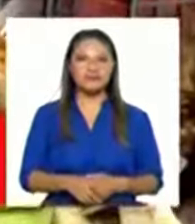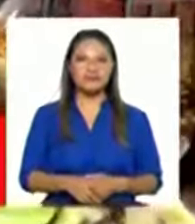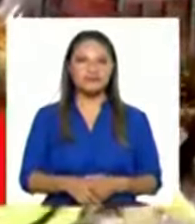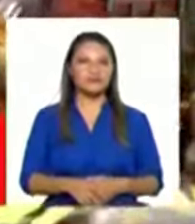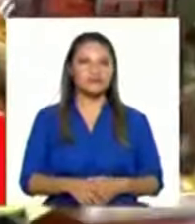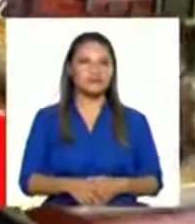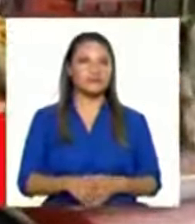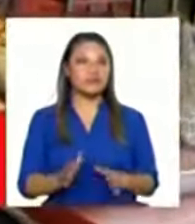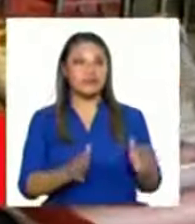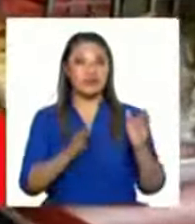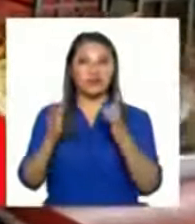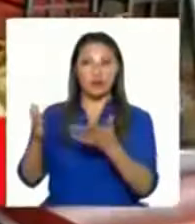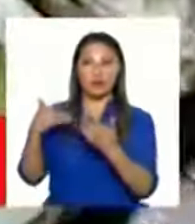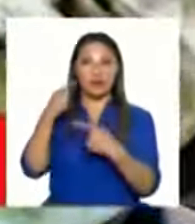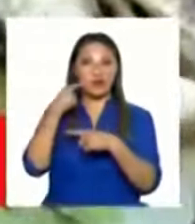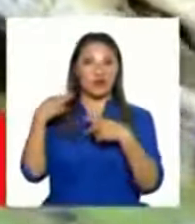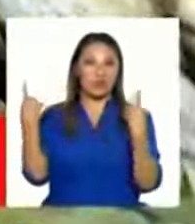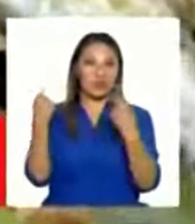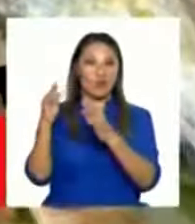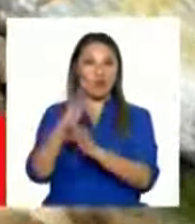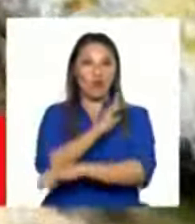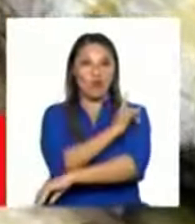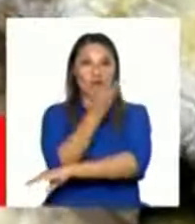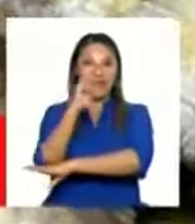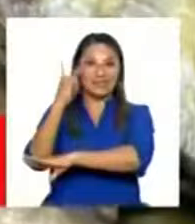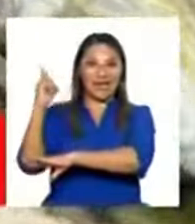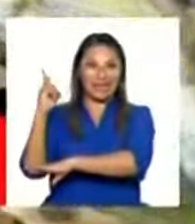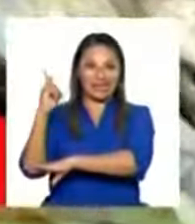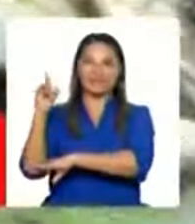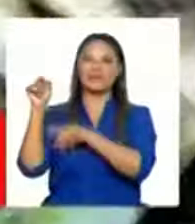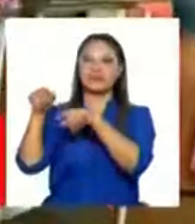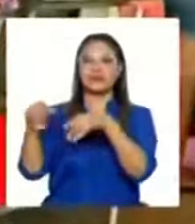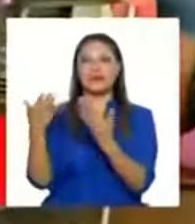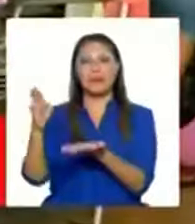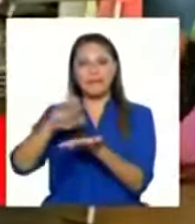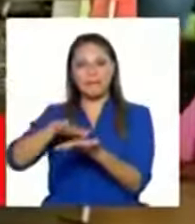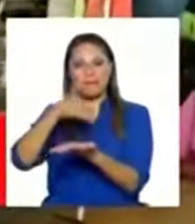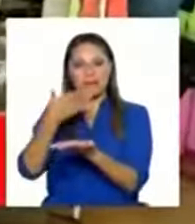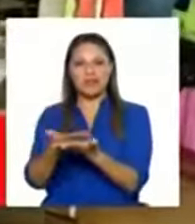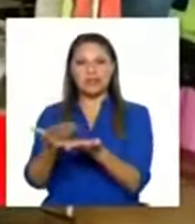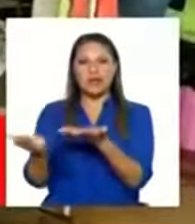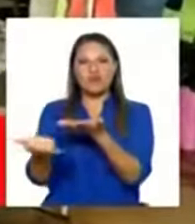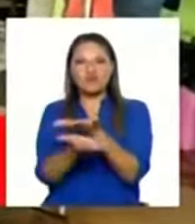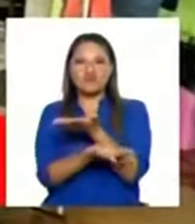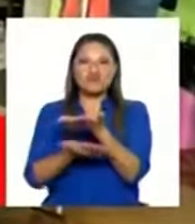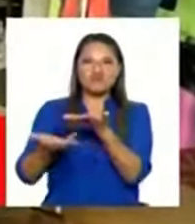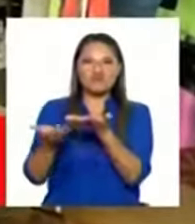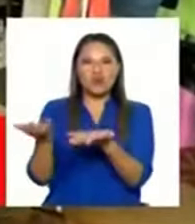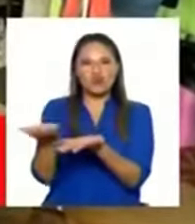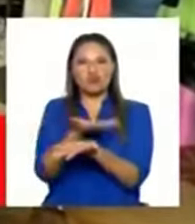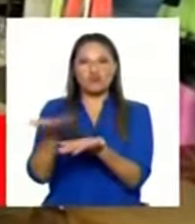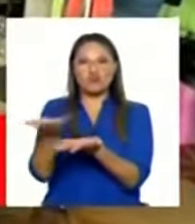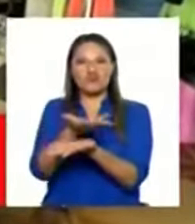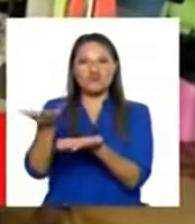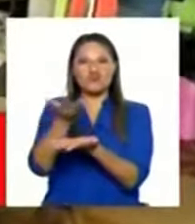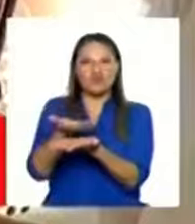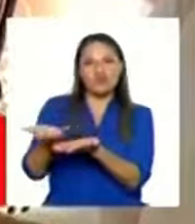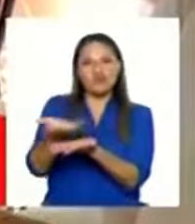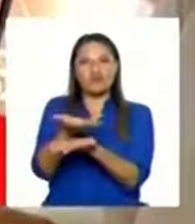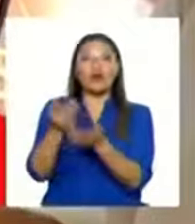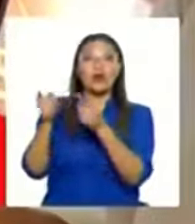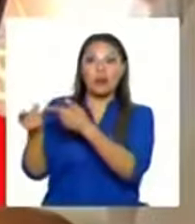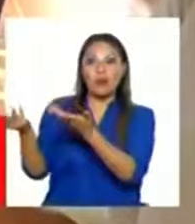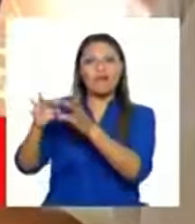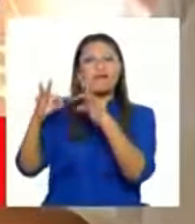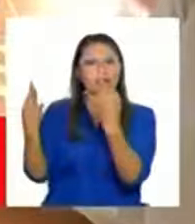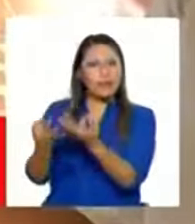En Pucallpa, región Ucayali, el pescado ahumado es uno de los principales potajes que es preparado por las familias de la ciudad.